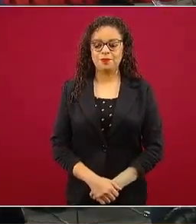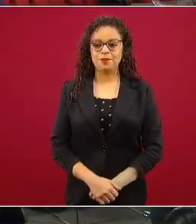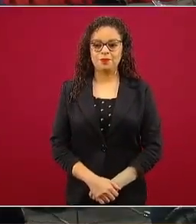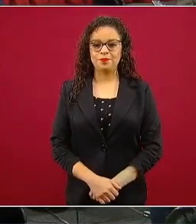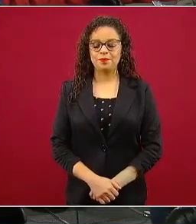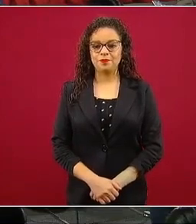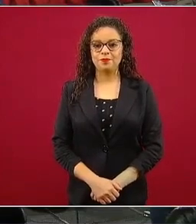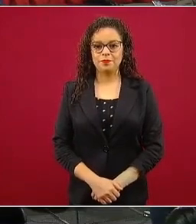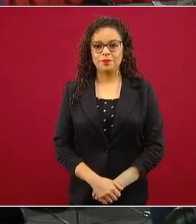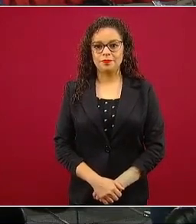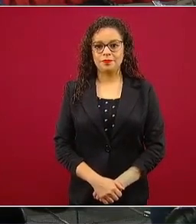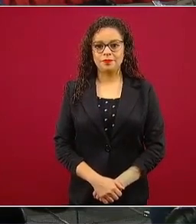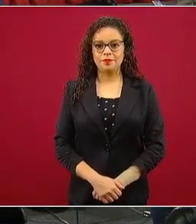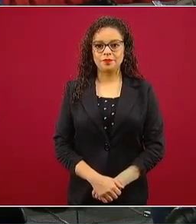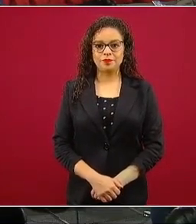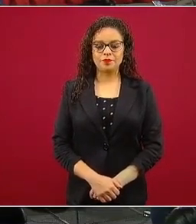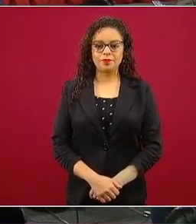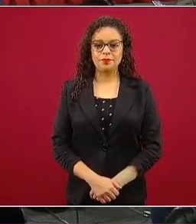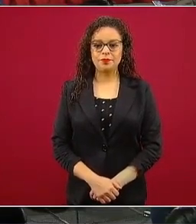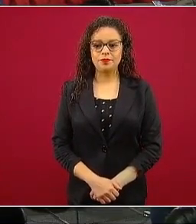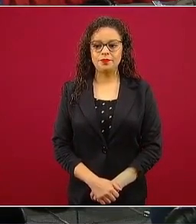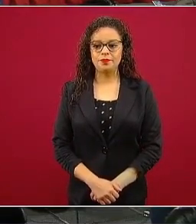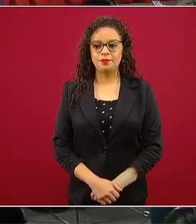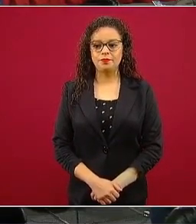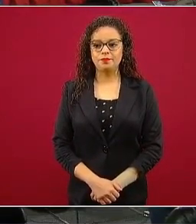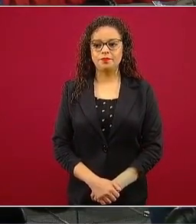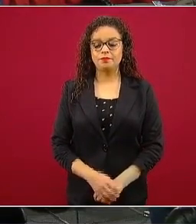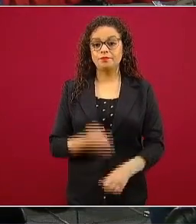Bueno, vamos a